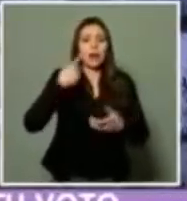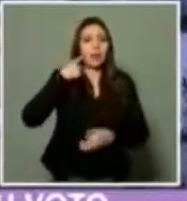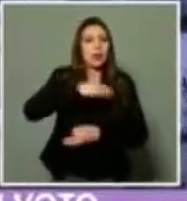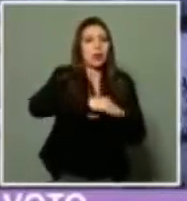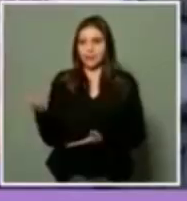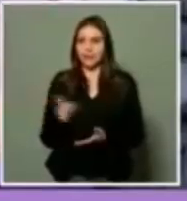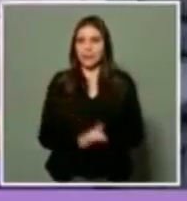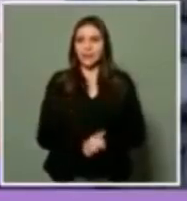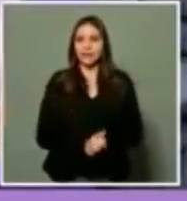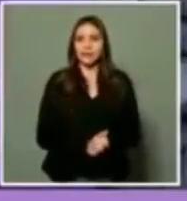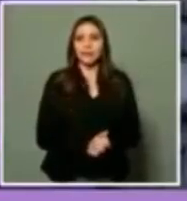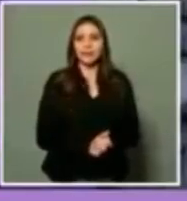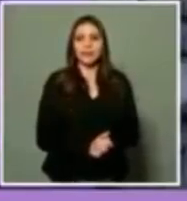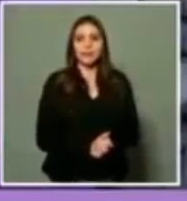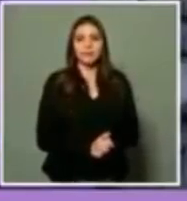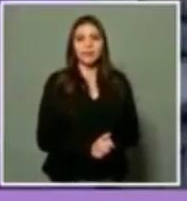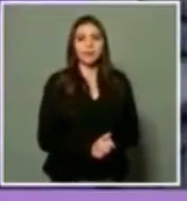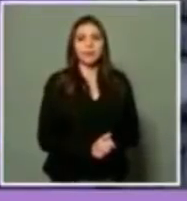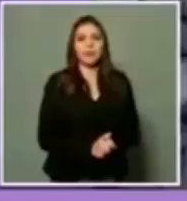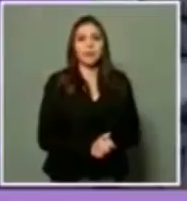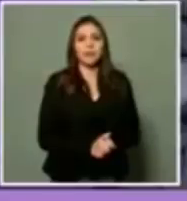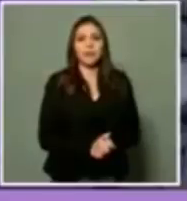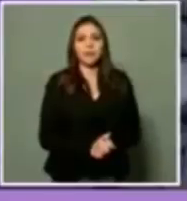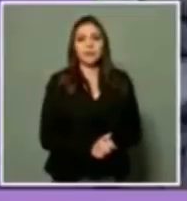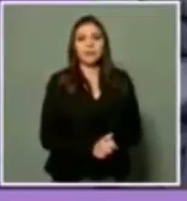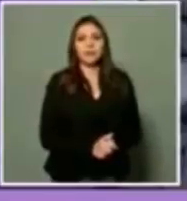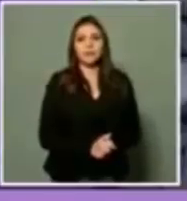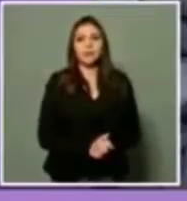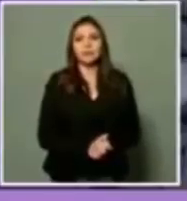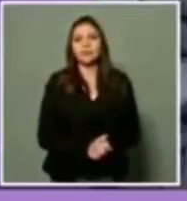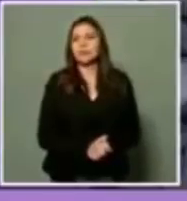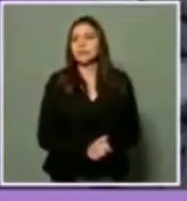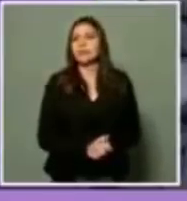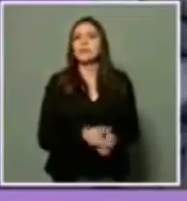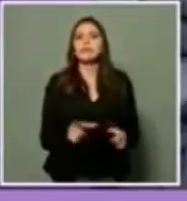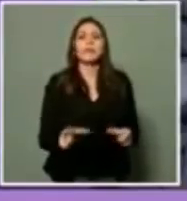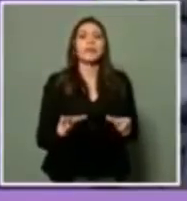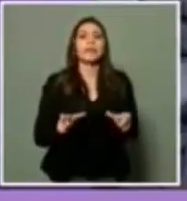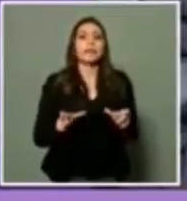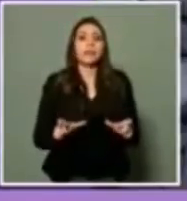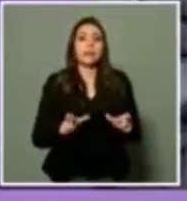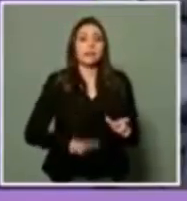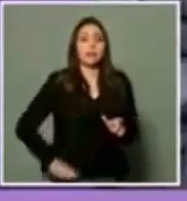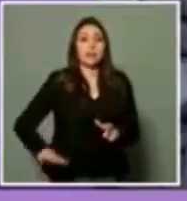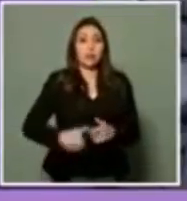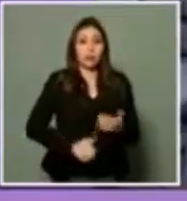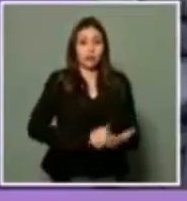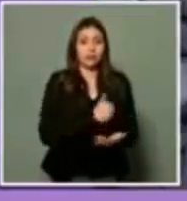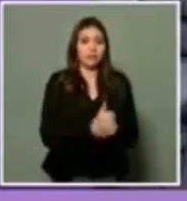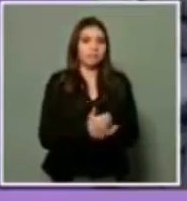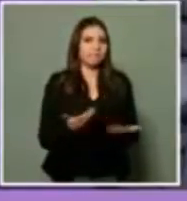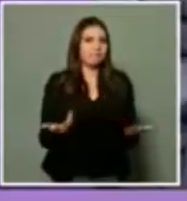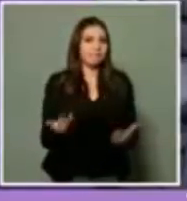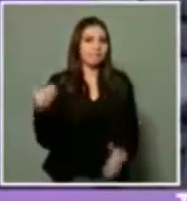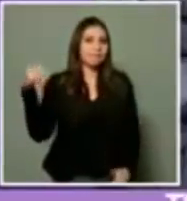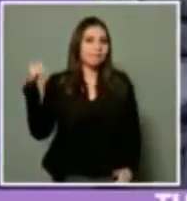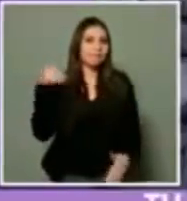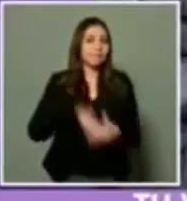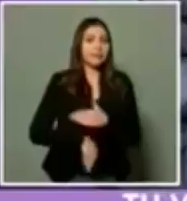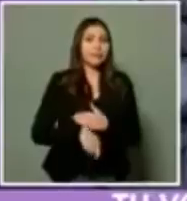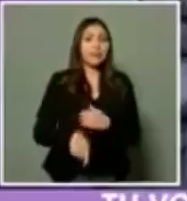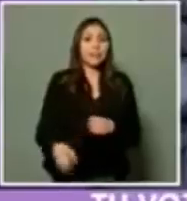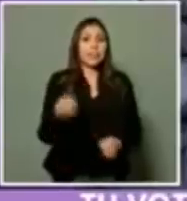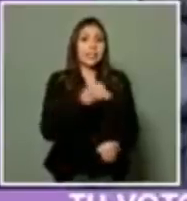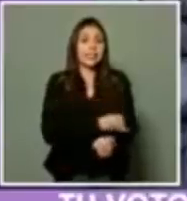todas. Bien. La seguridad de la ciudad está tirada y en Iztapalapa ha